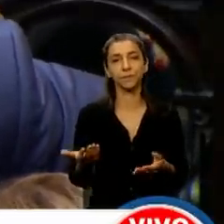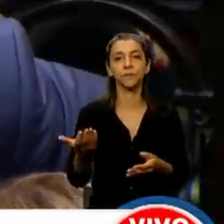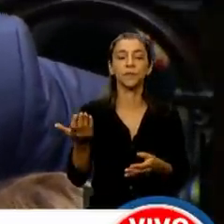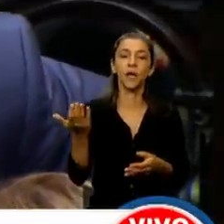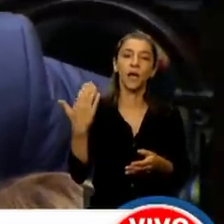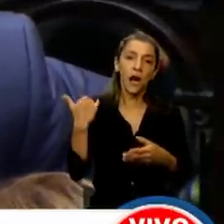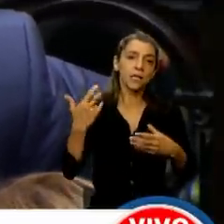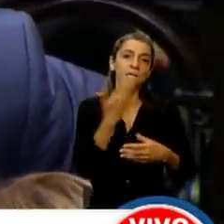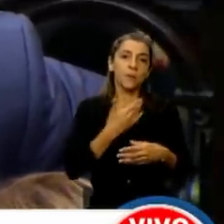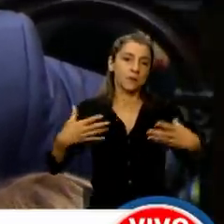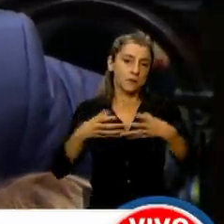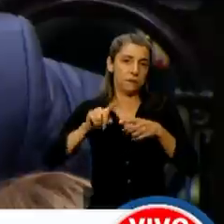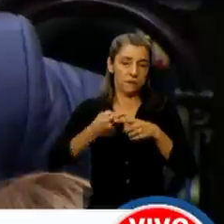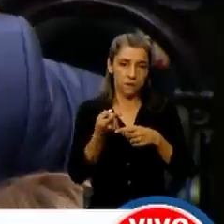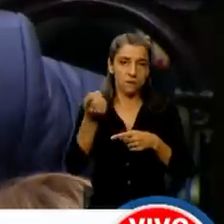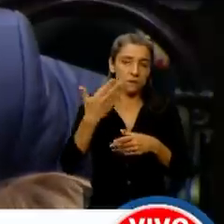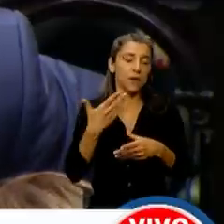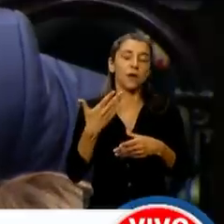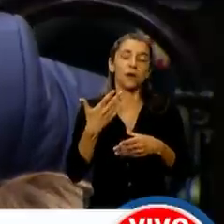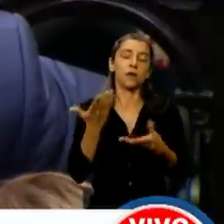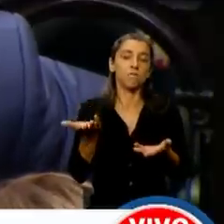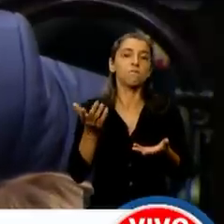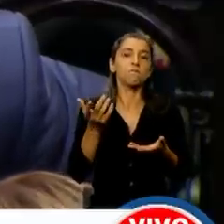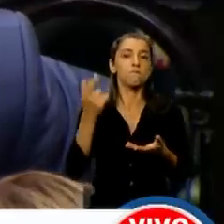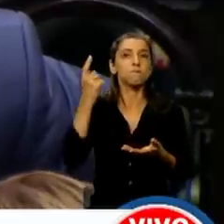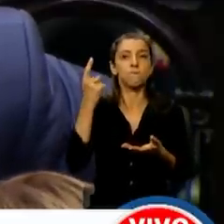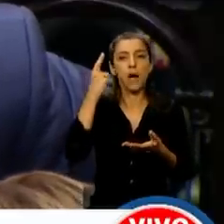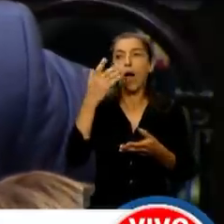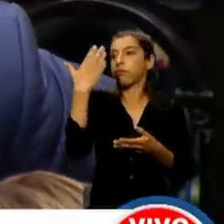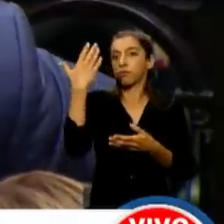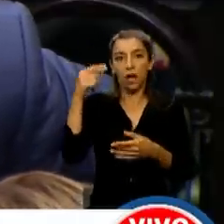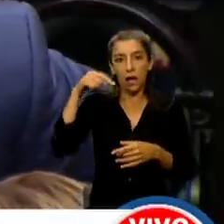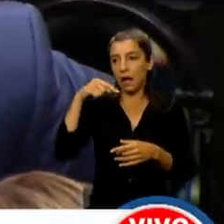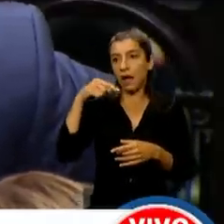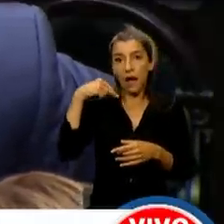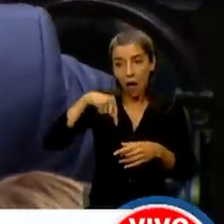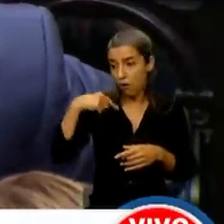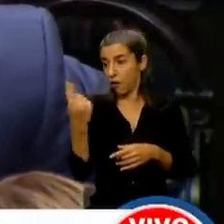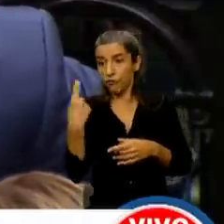presidente de su bloque mi bloque y va a acompañar no va a acompañar luego la comisión no